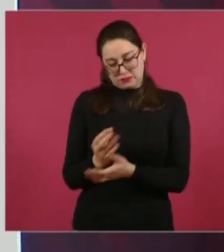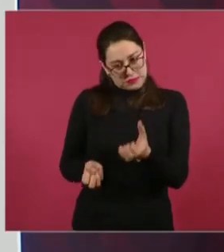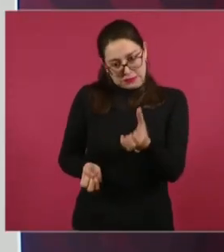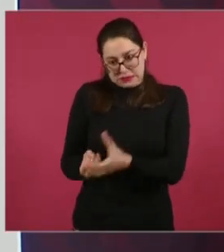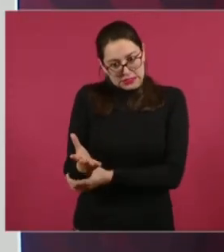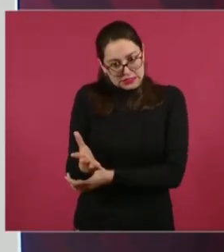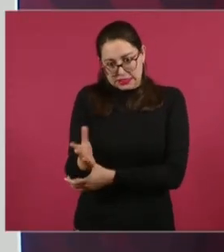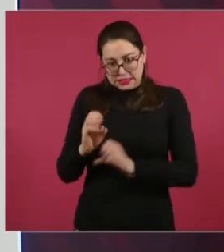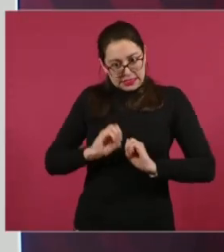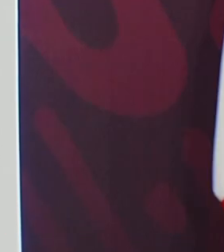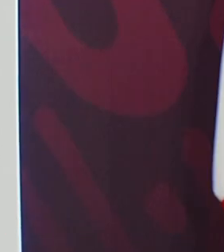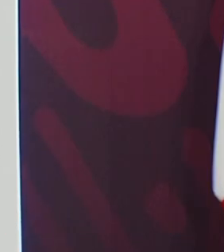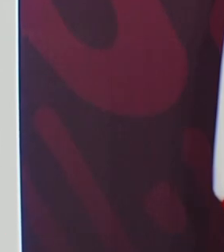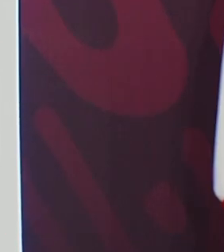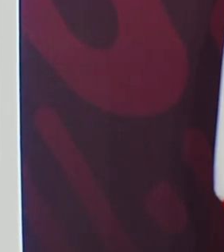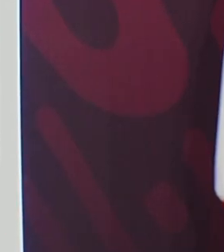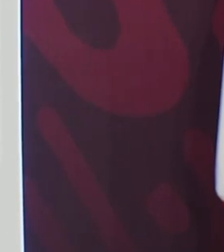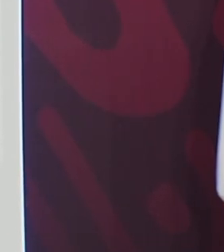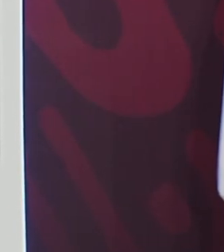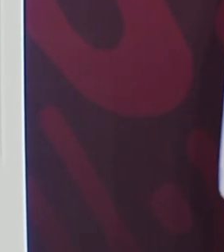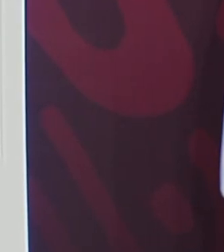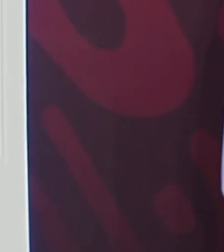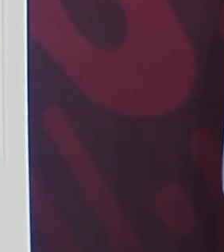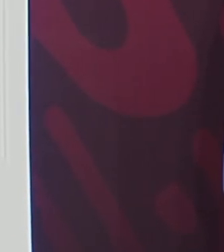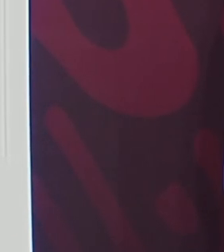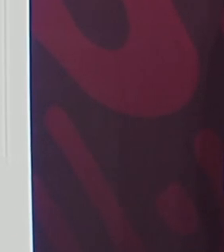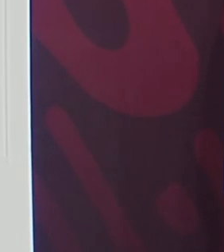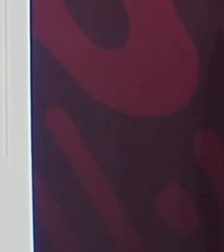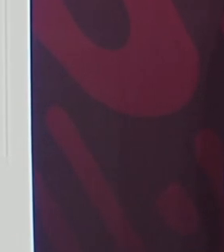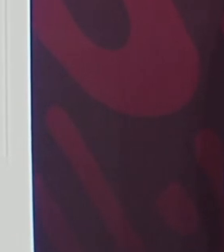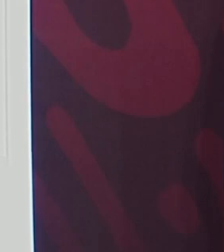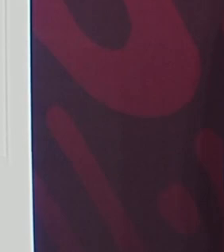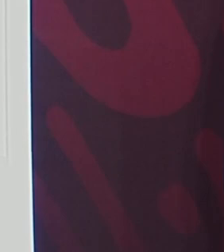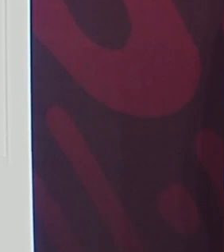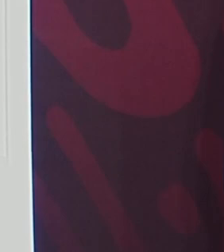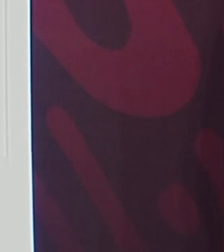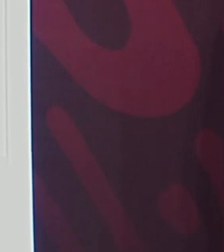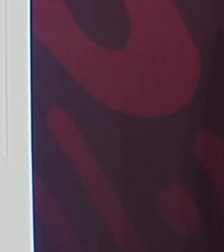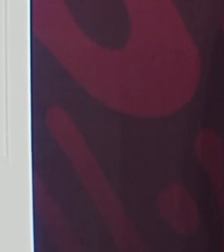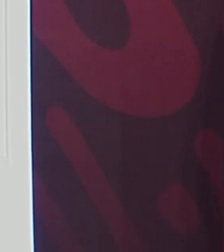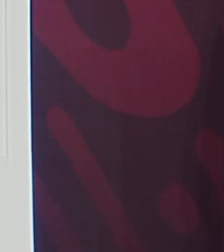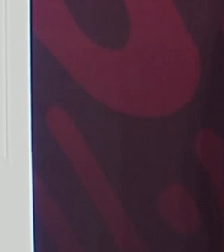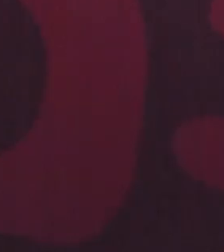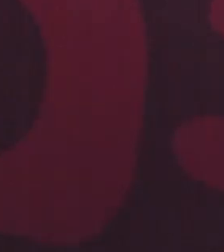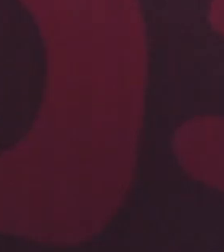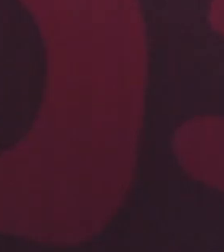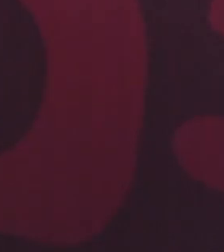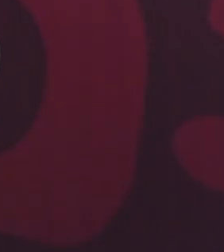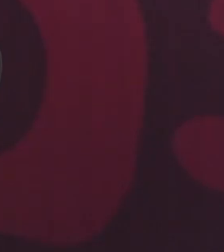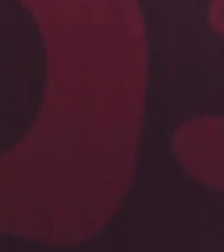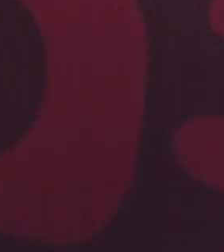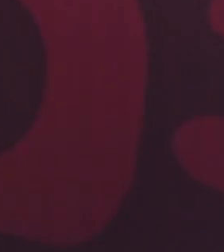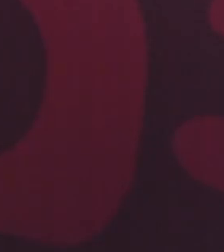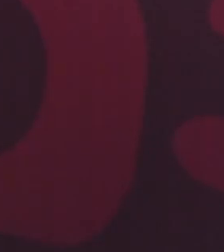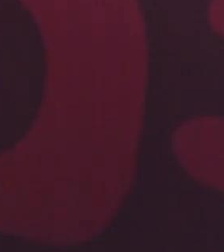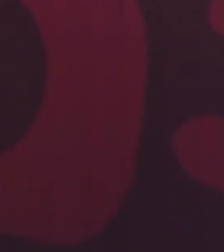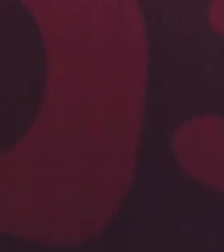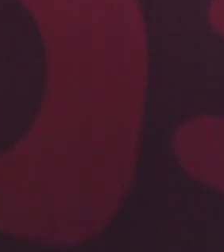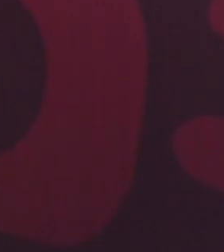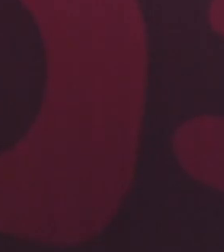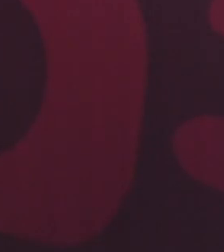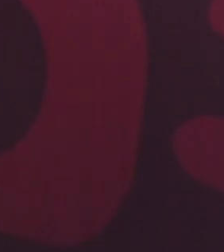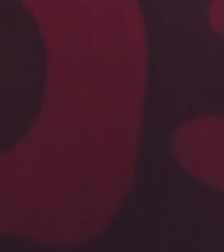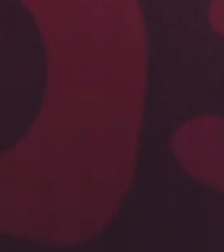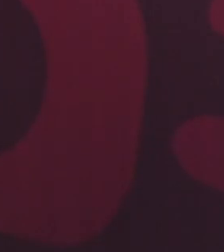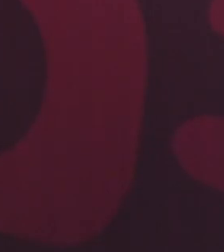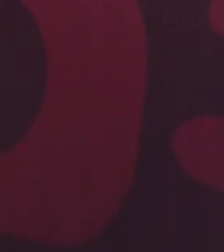por la relación de respeto que teníamos,